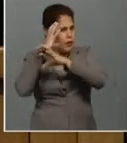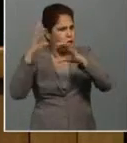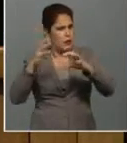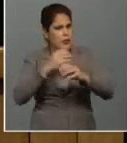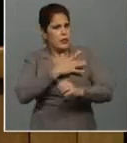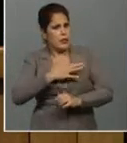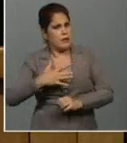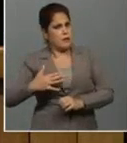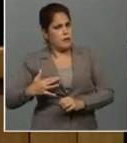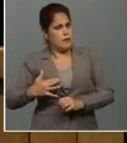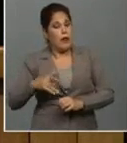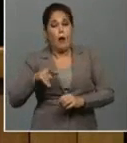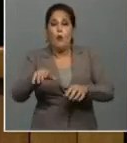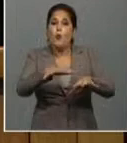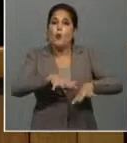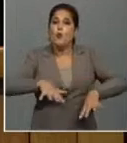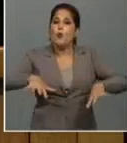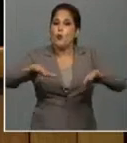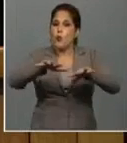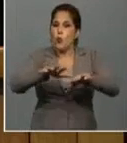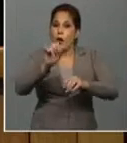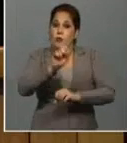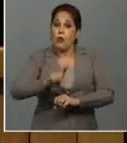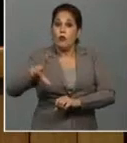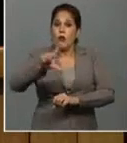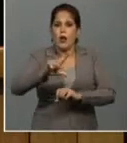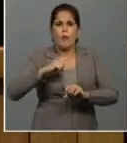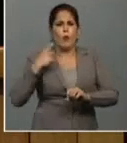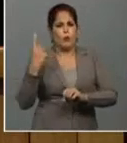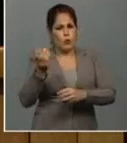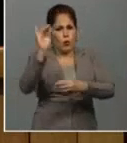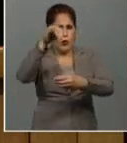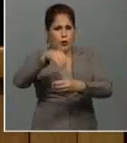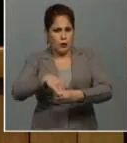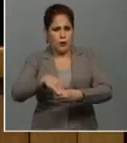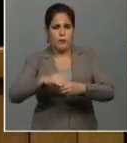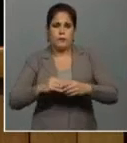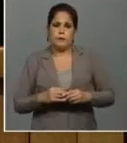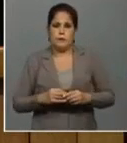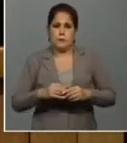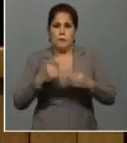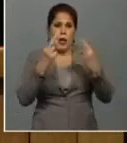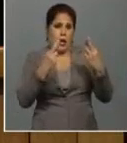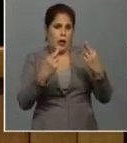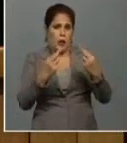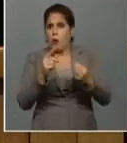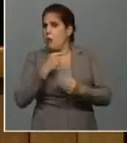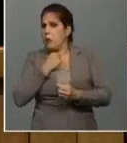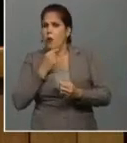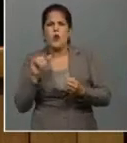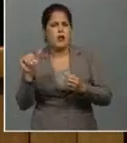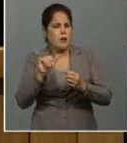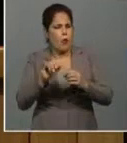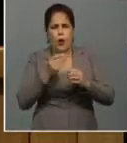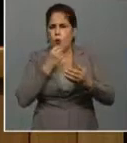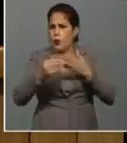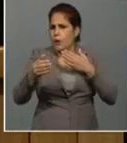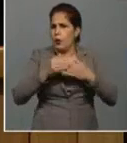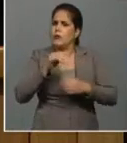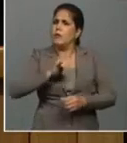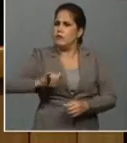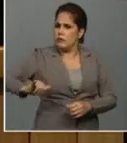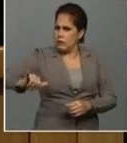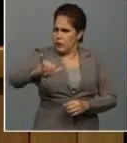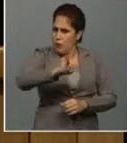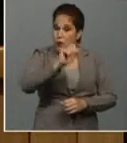sensibilidad un espacio donde caben todos y no sólo los que tienen los recursos a punta como ningún otro